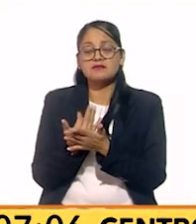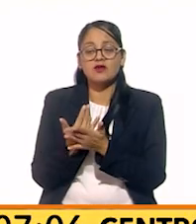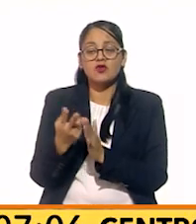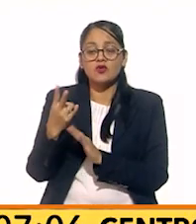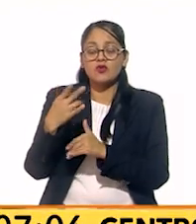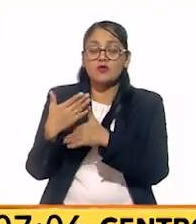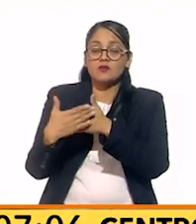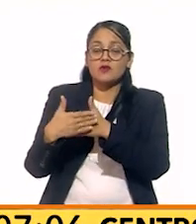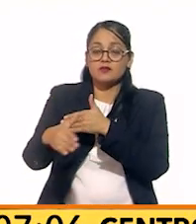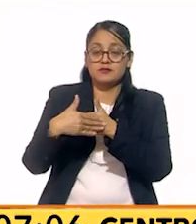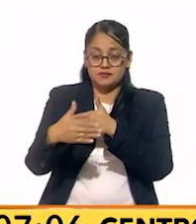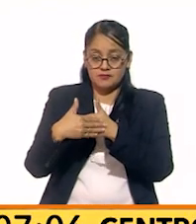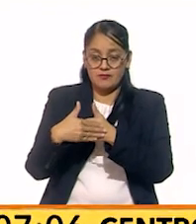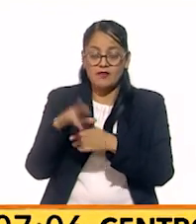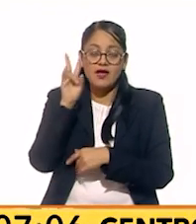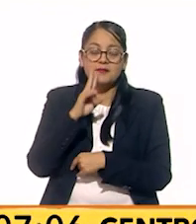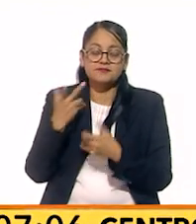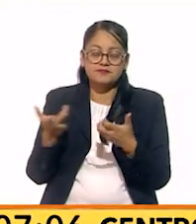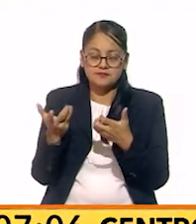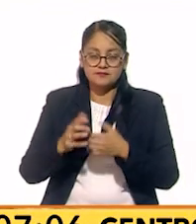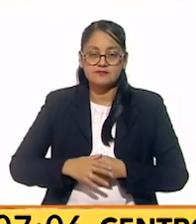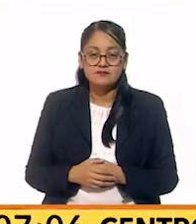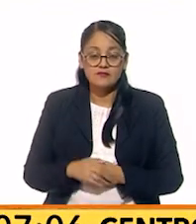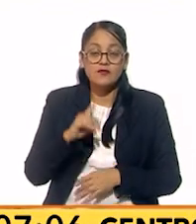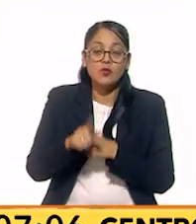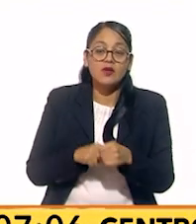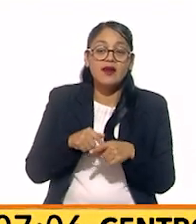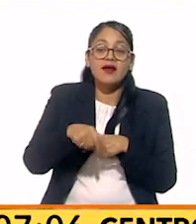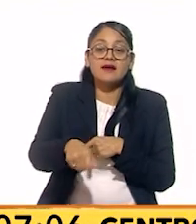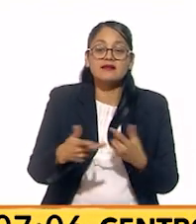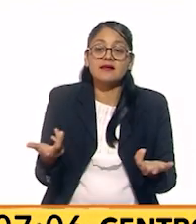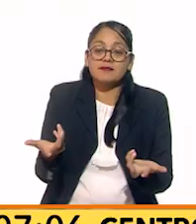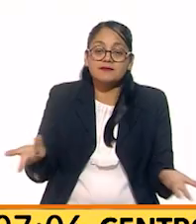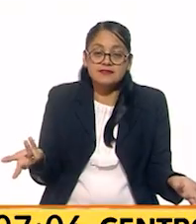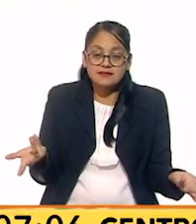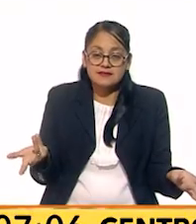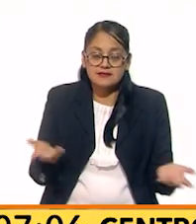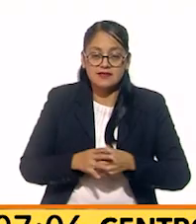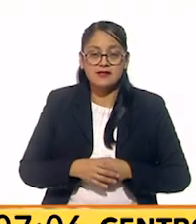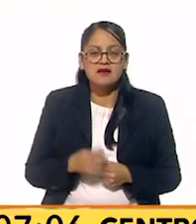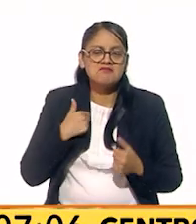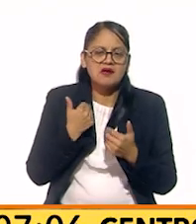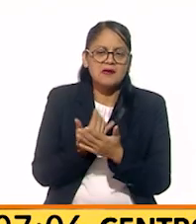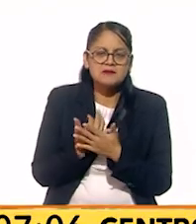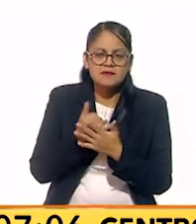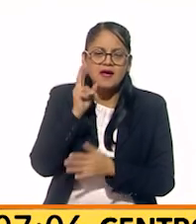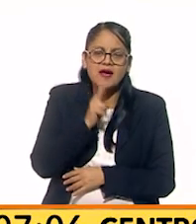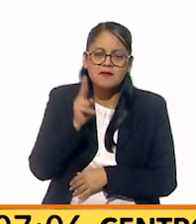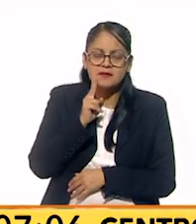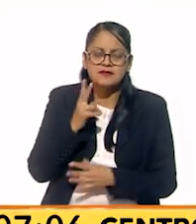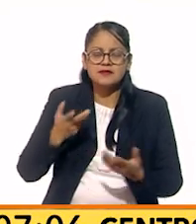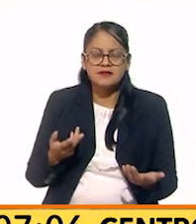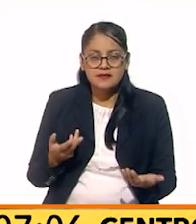hacer cualquier cosa. ¿Y qué vamos a hacer de aquí a un año? O sea, no Sí. podemos nada más esperar que